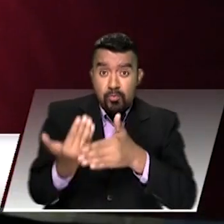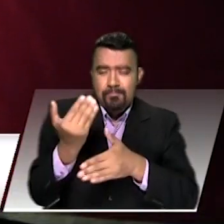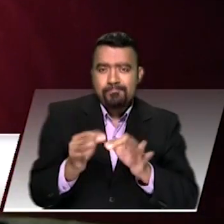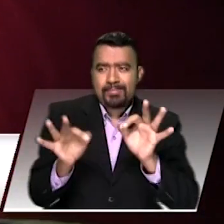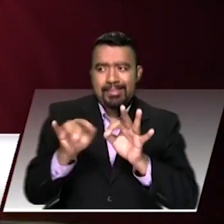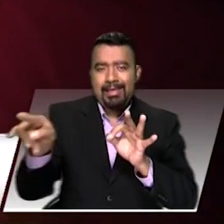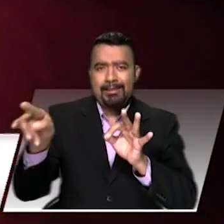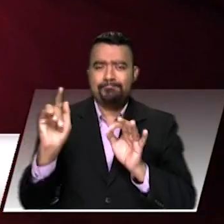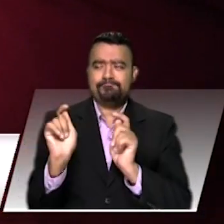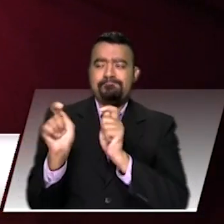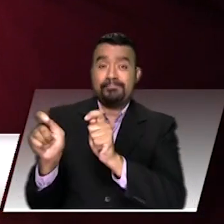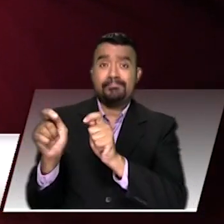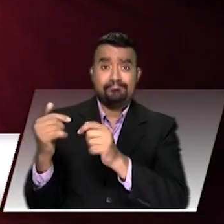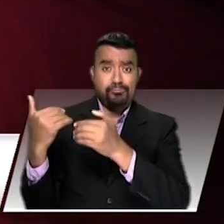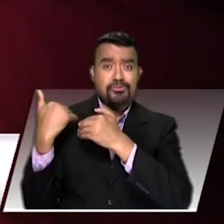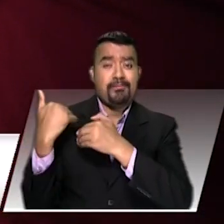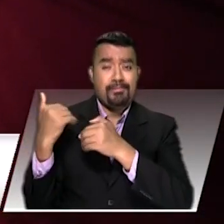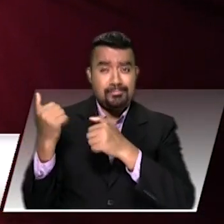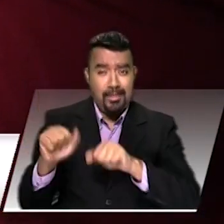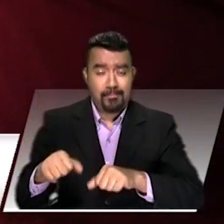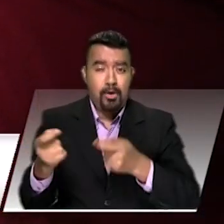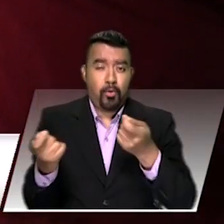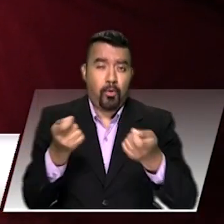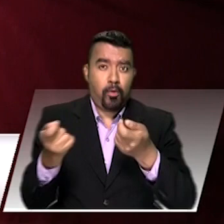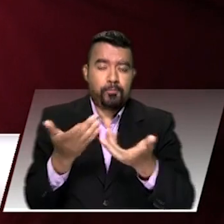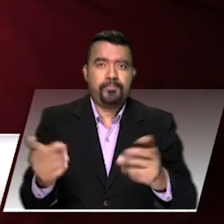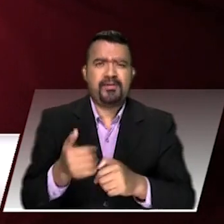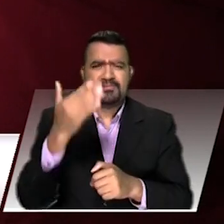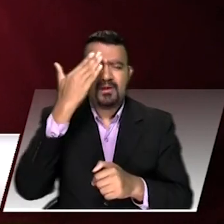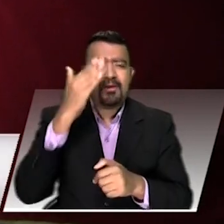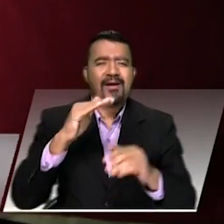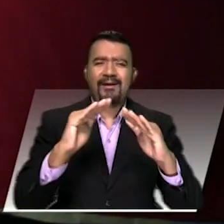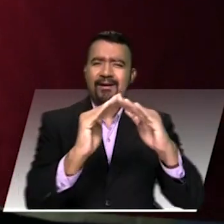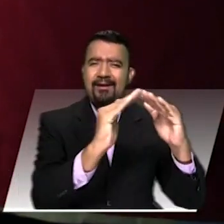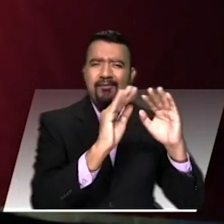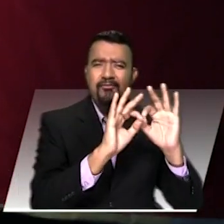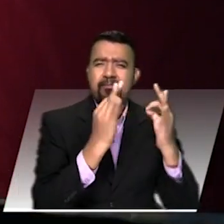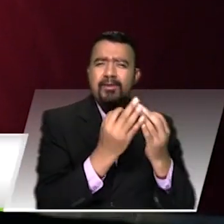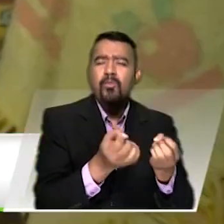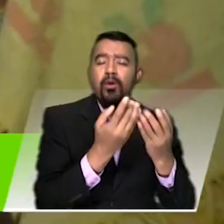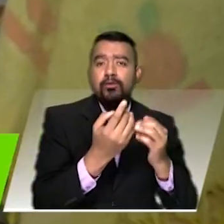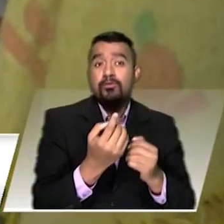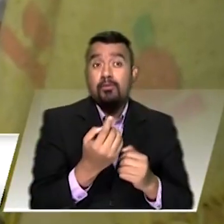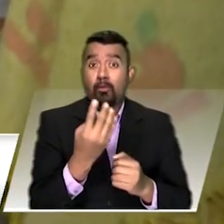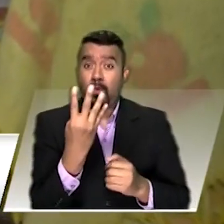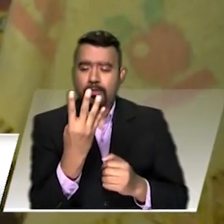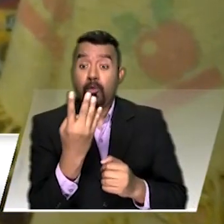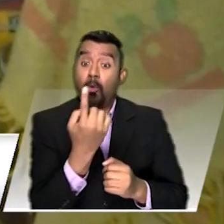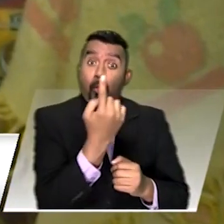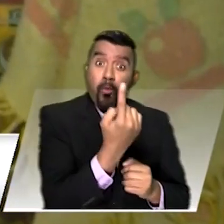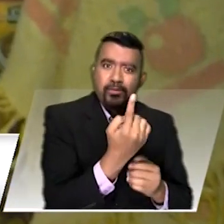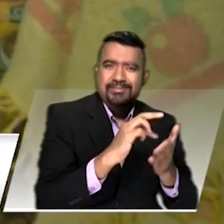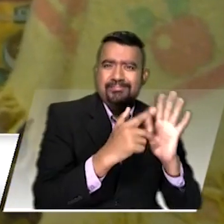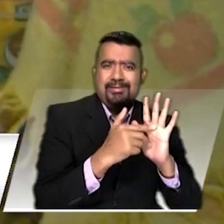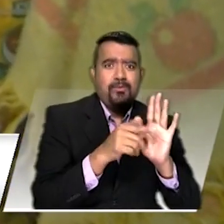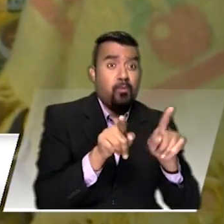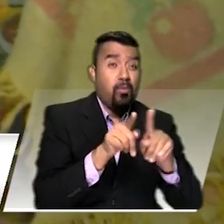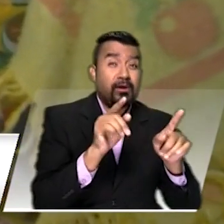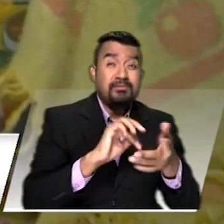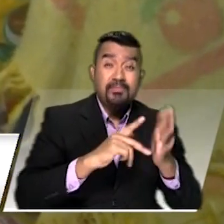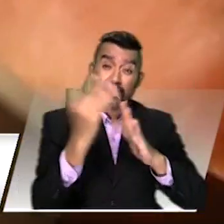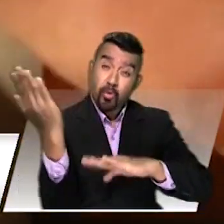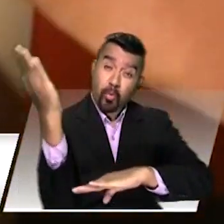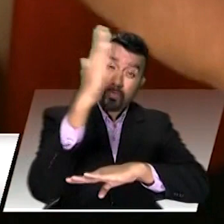Datos oficiales recientes revelan que uno de cada cuatro hogares del país come menos de tres veces al día. Por ello, los empresarios consideran que